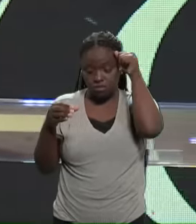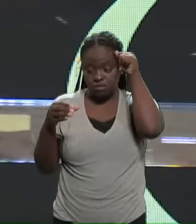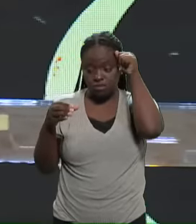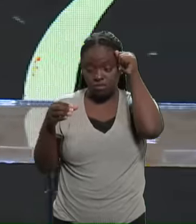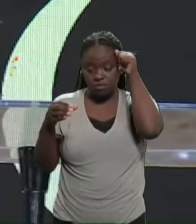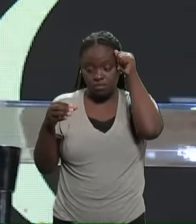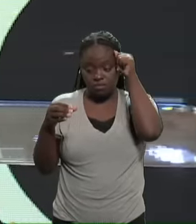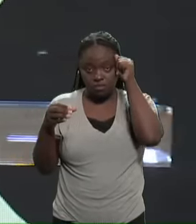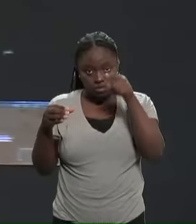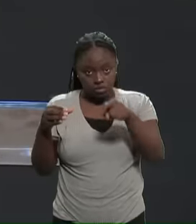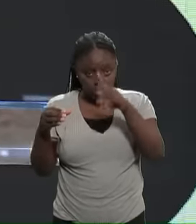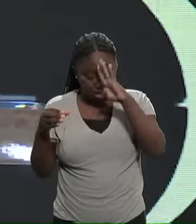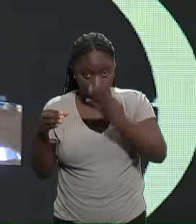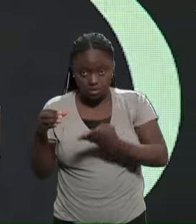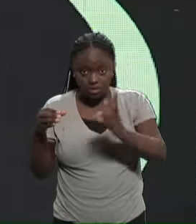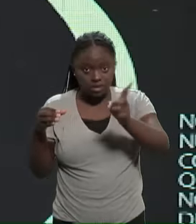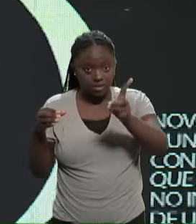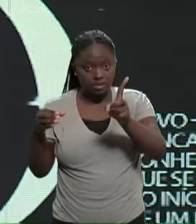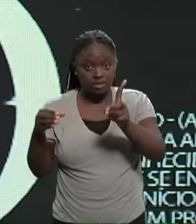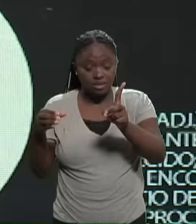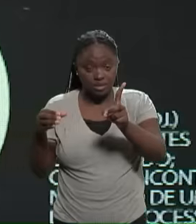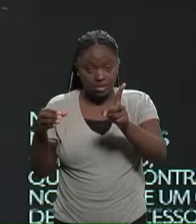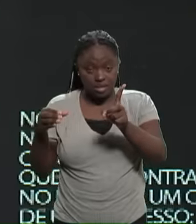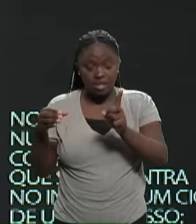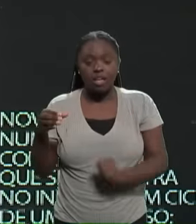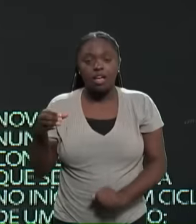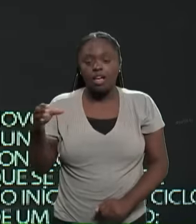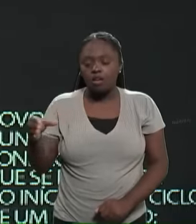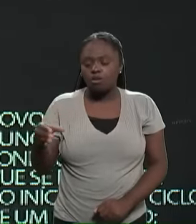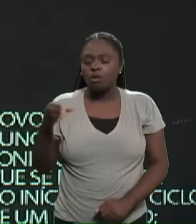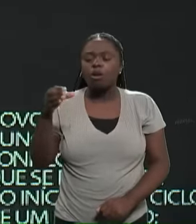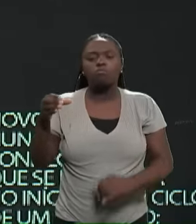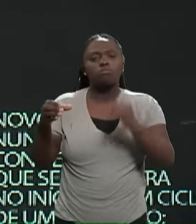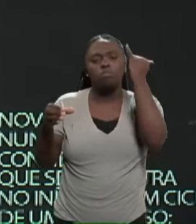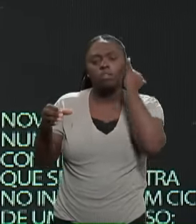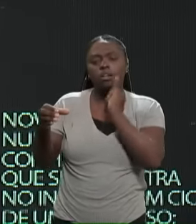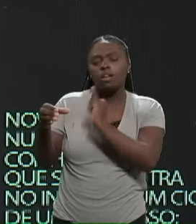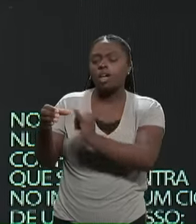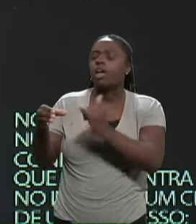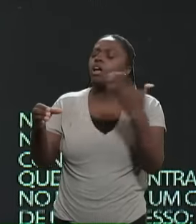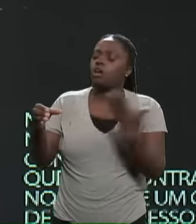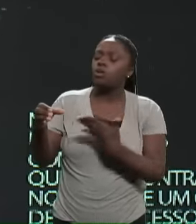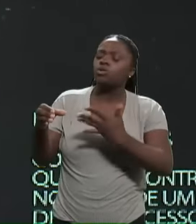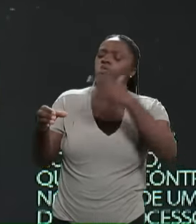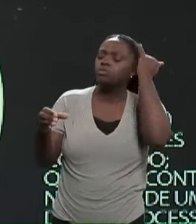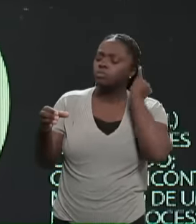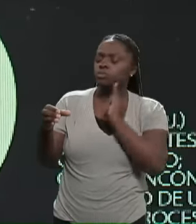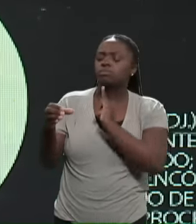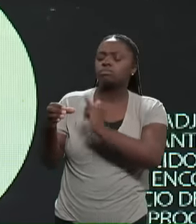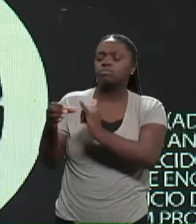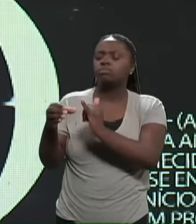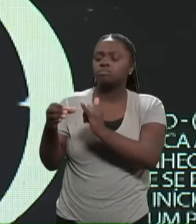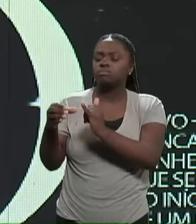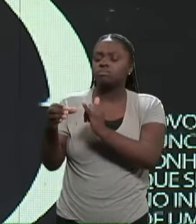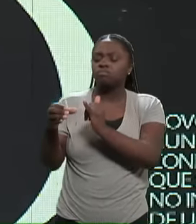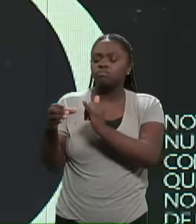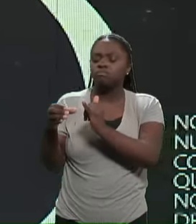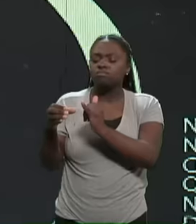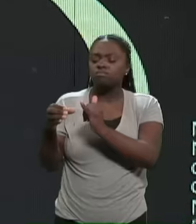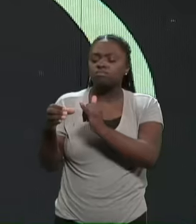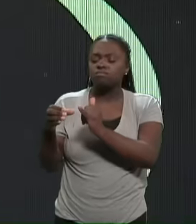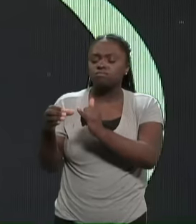Ay, usted no acredita. Yo pegué el copo y comencé a profetizar. Falei: Señor, yo profetizo. Si el